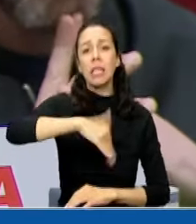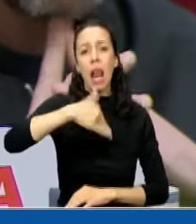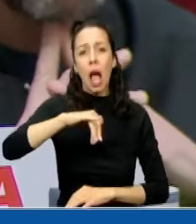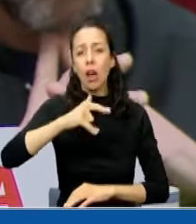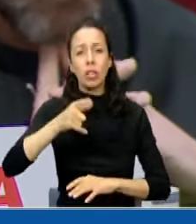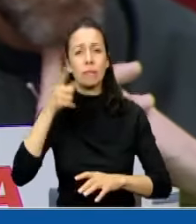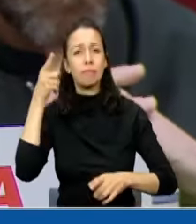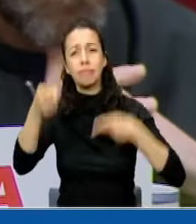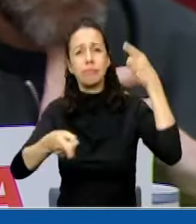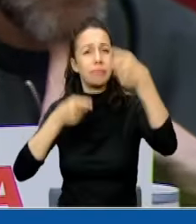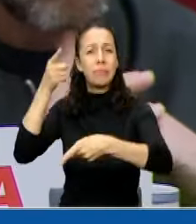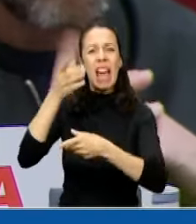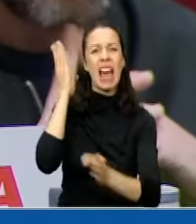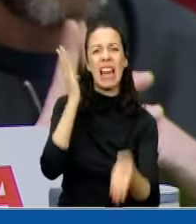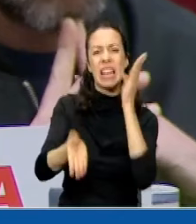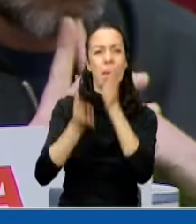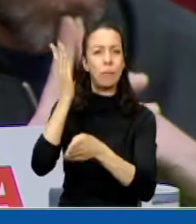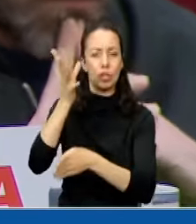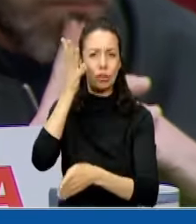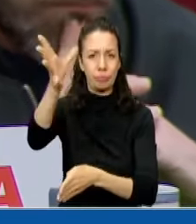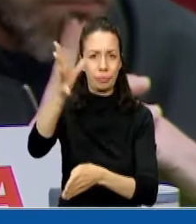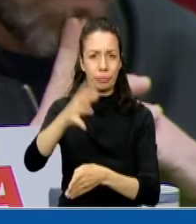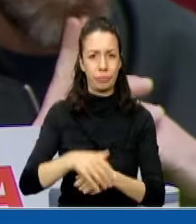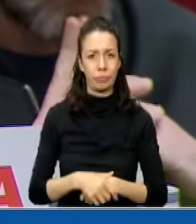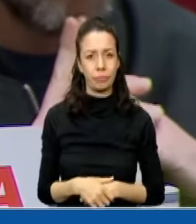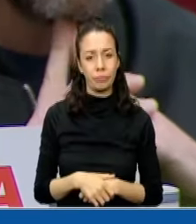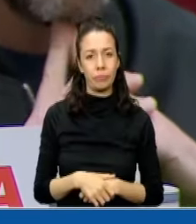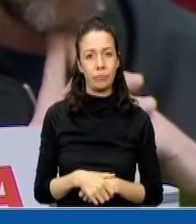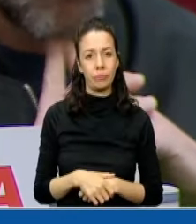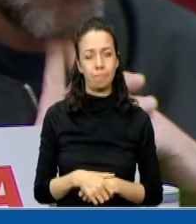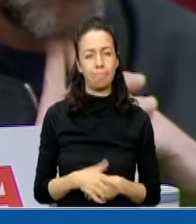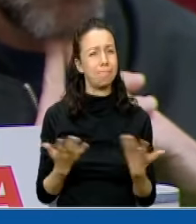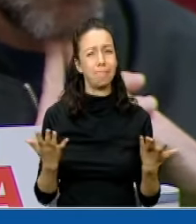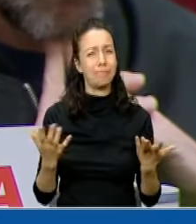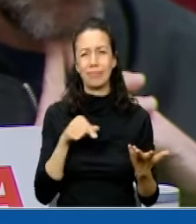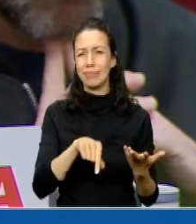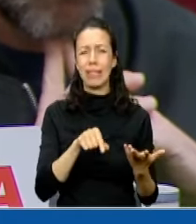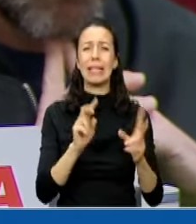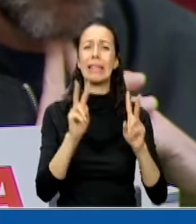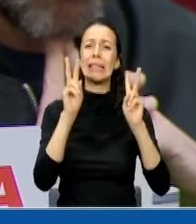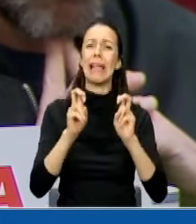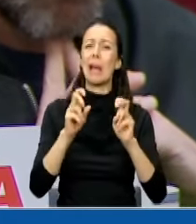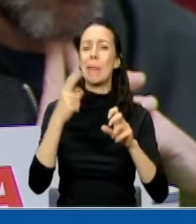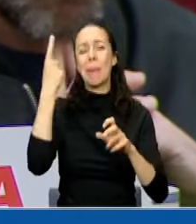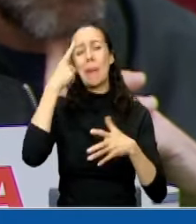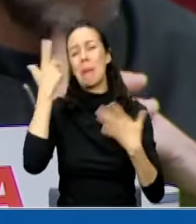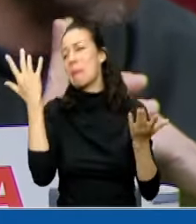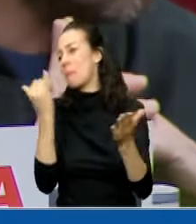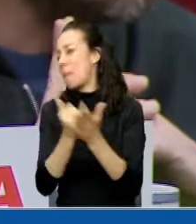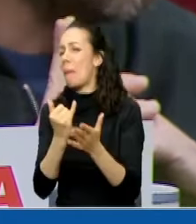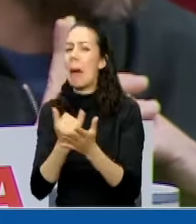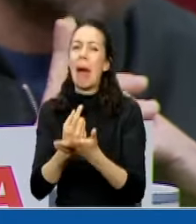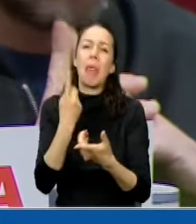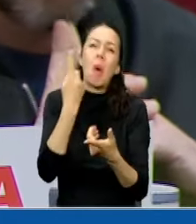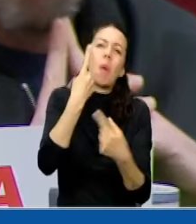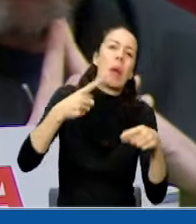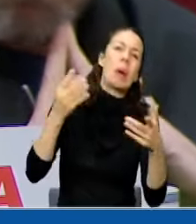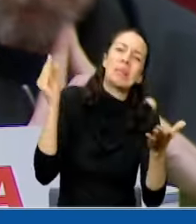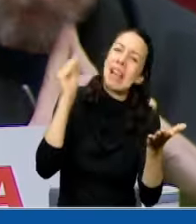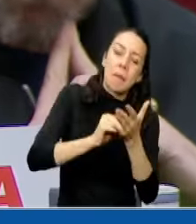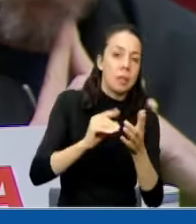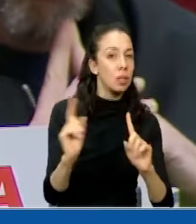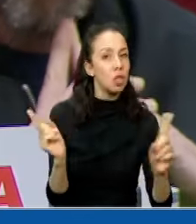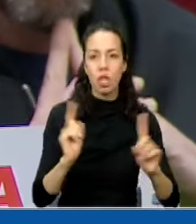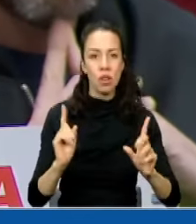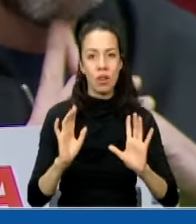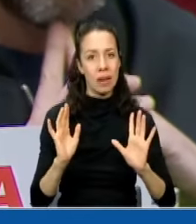desembozada. Por eso, no es un tema que se pueda tomar a la ligera, no es un hecho más. Es